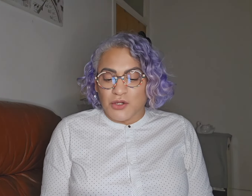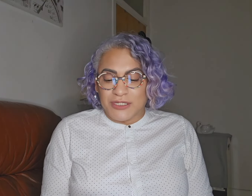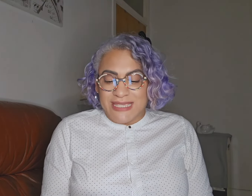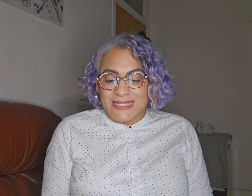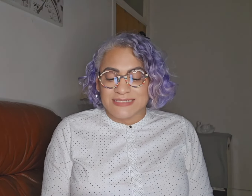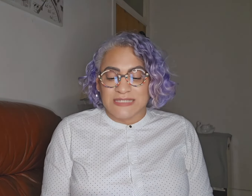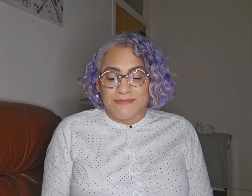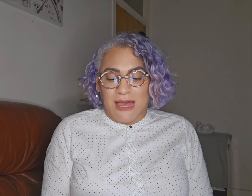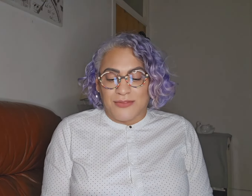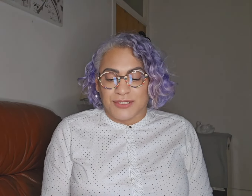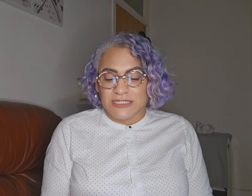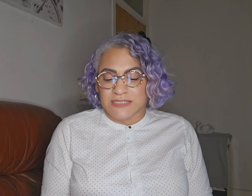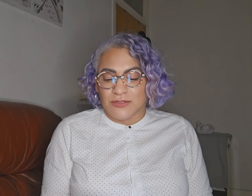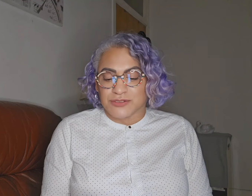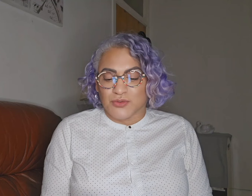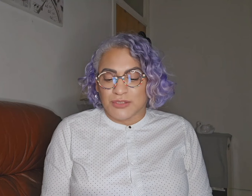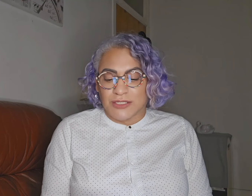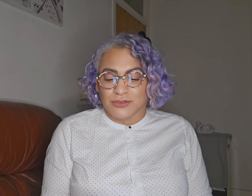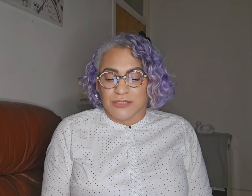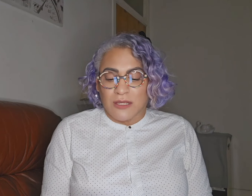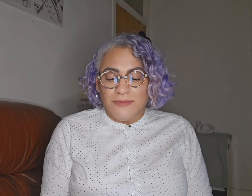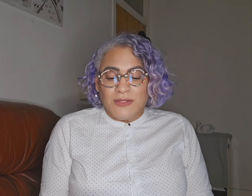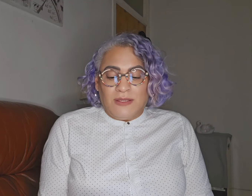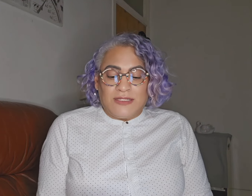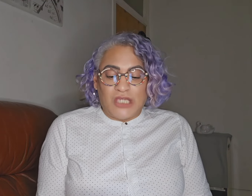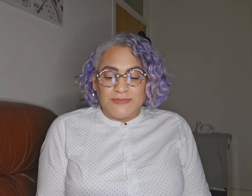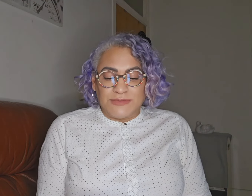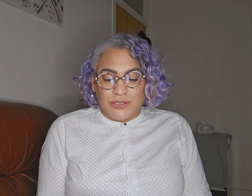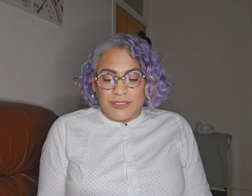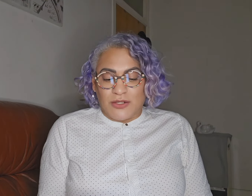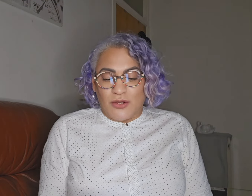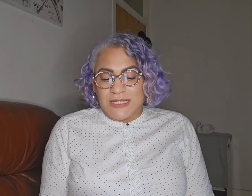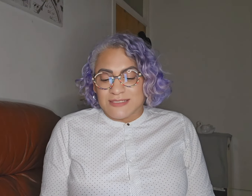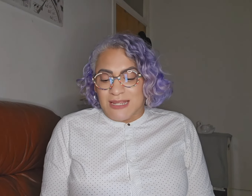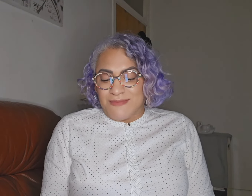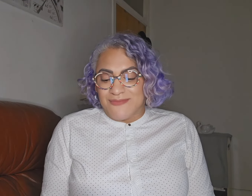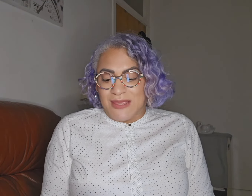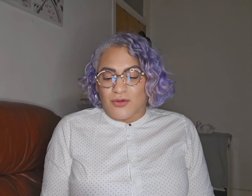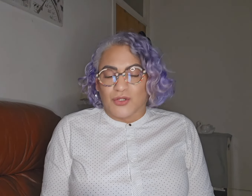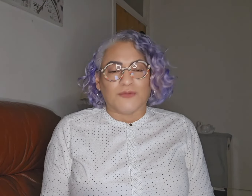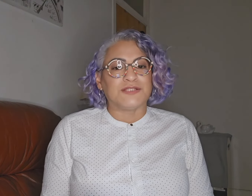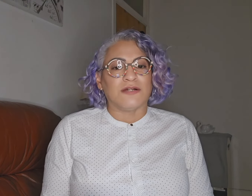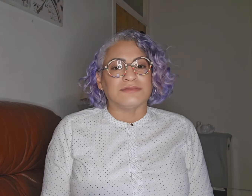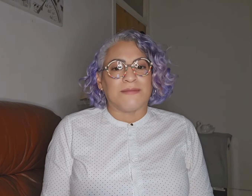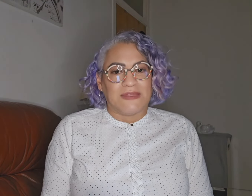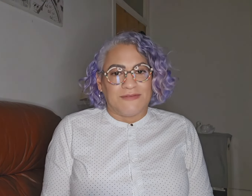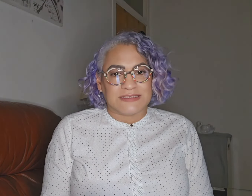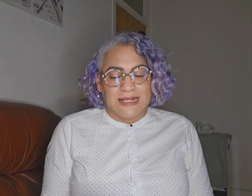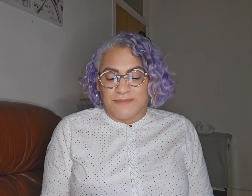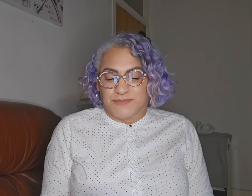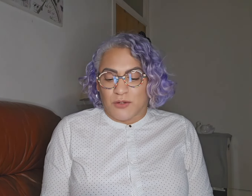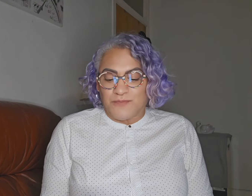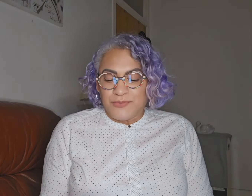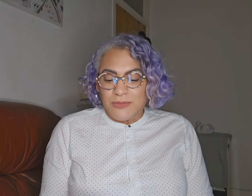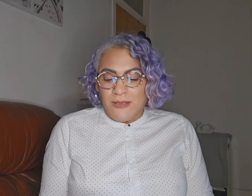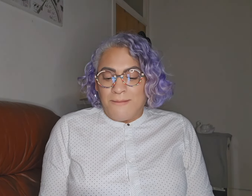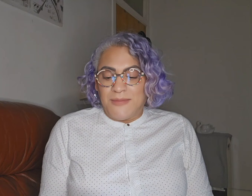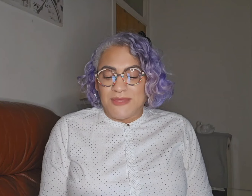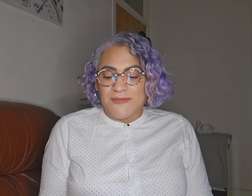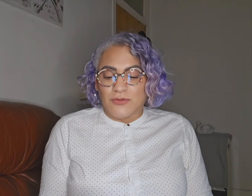Carlos Vecchio y el ex embajador de Estados Unidos, James Story, con la trama de corrupción de PDVSA